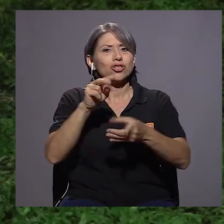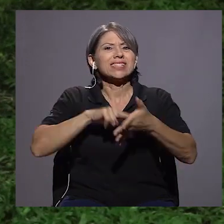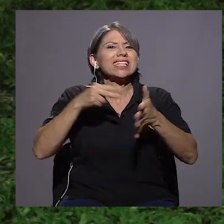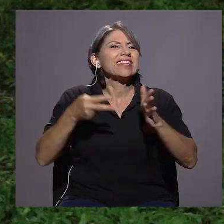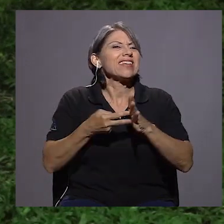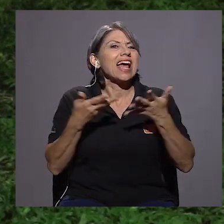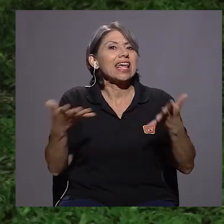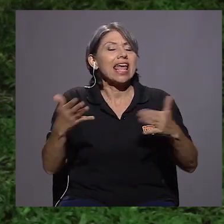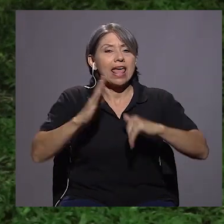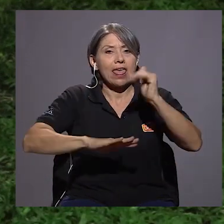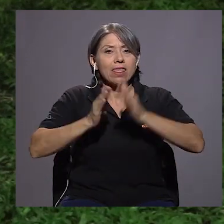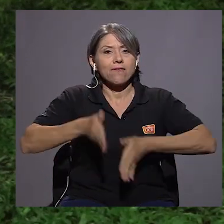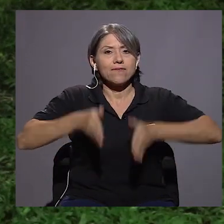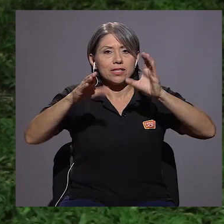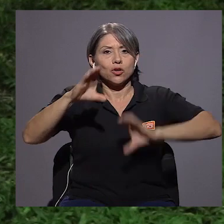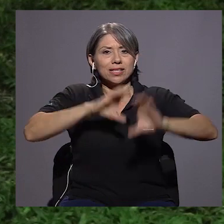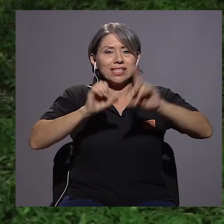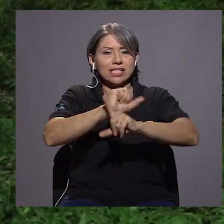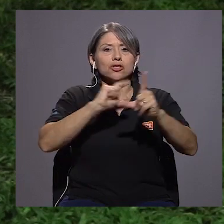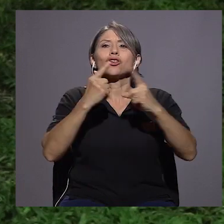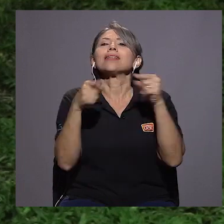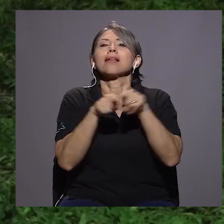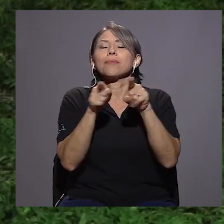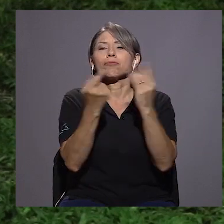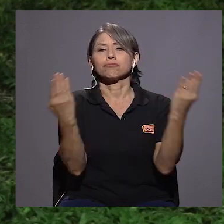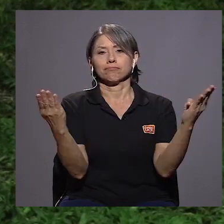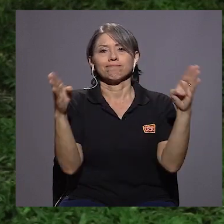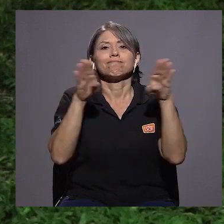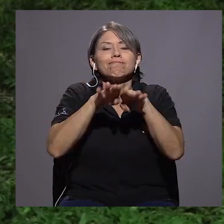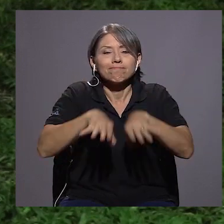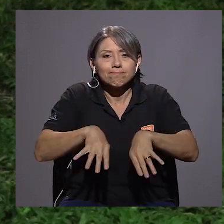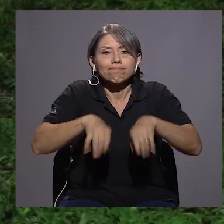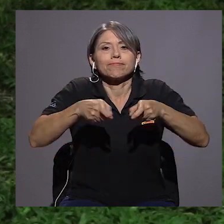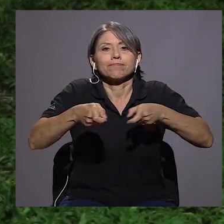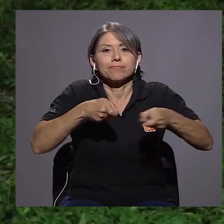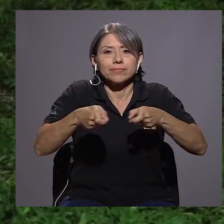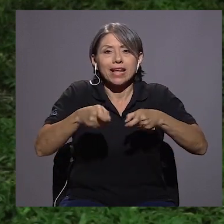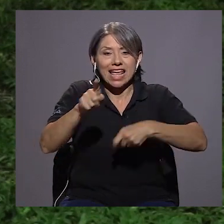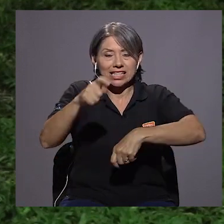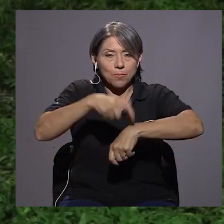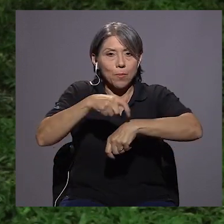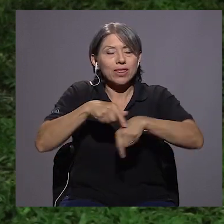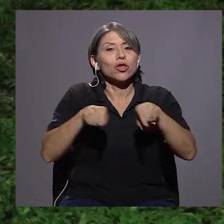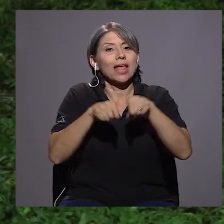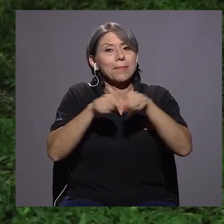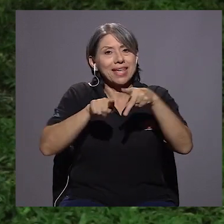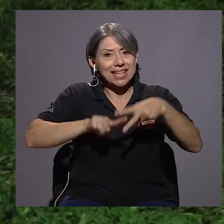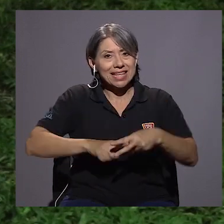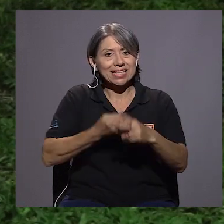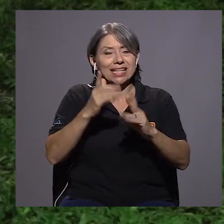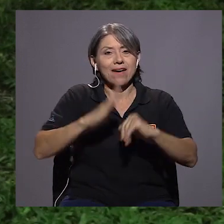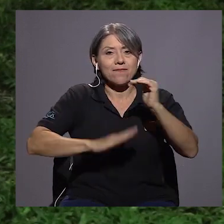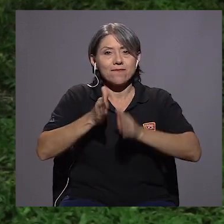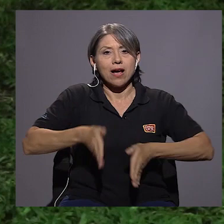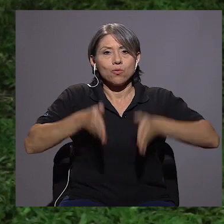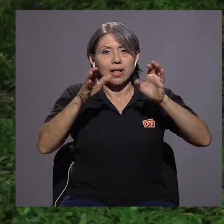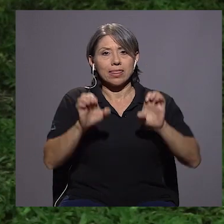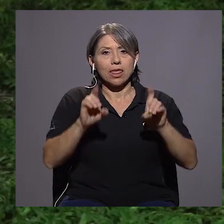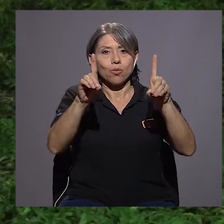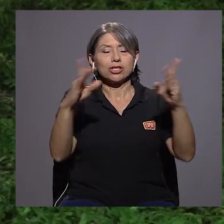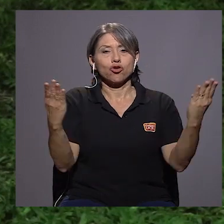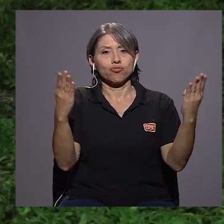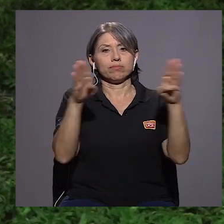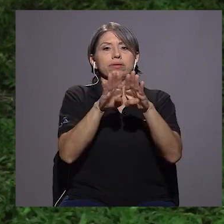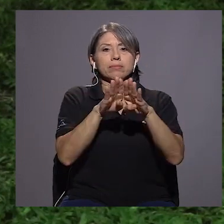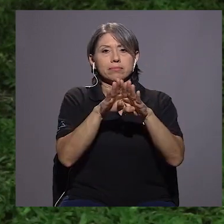la situación que implica la toma del edificio de Ciencias Sociales. A partir de este momento también inicia la toma de la Facultad